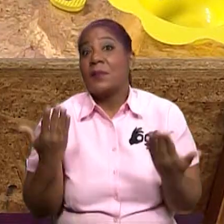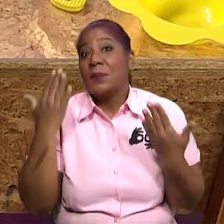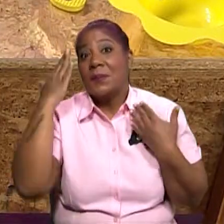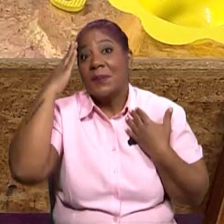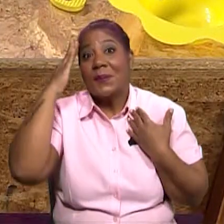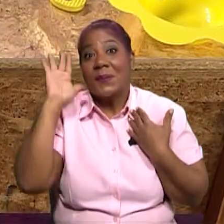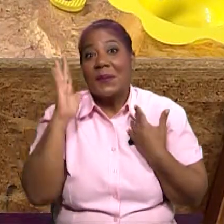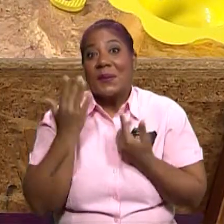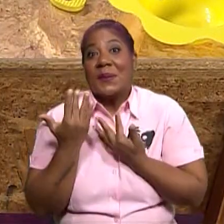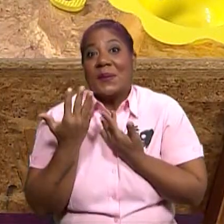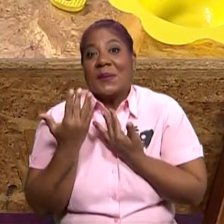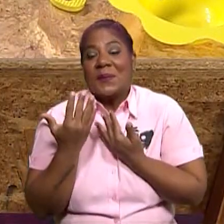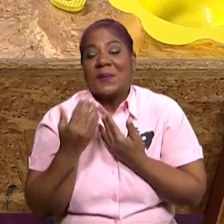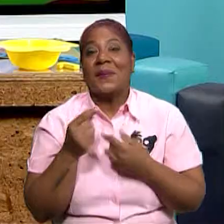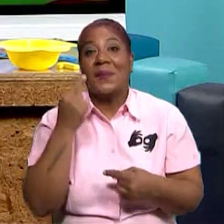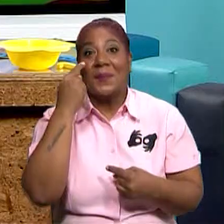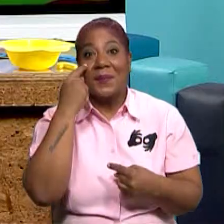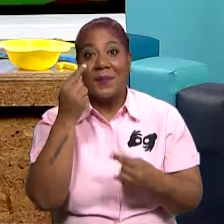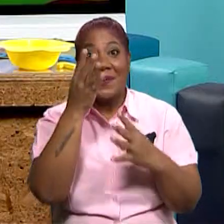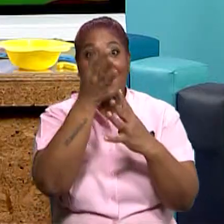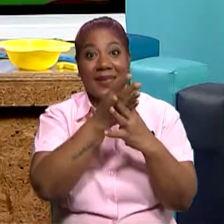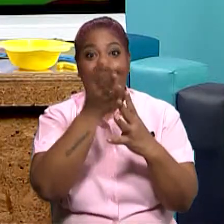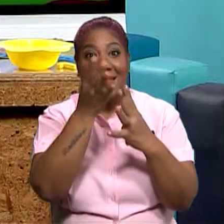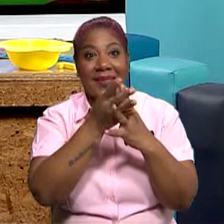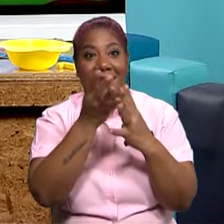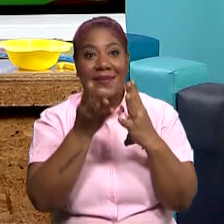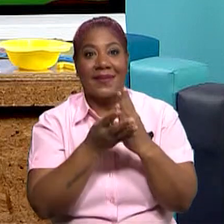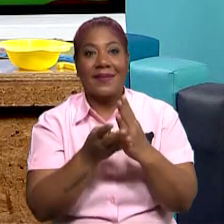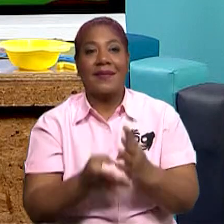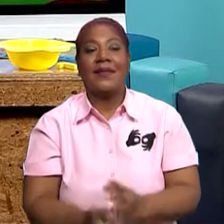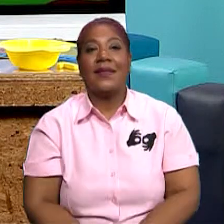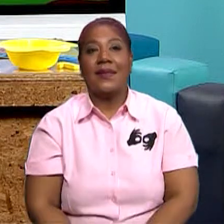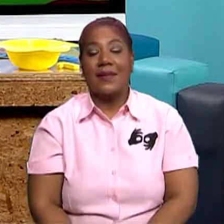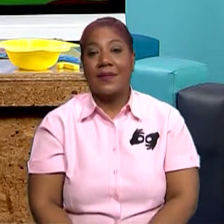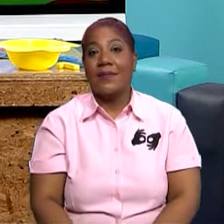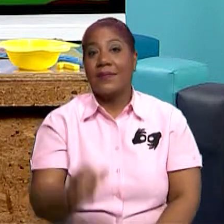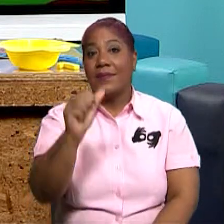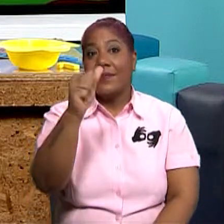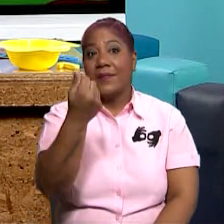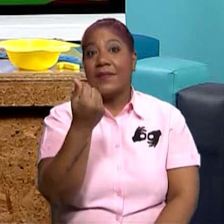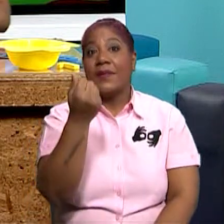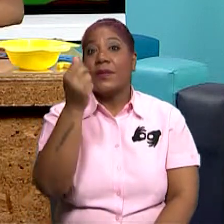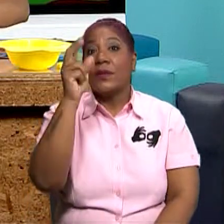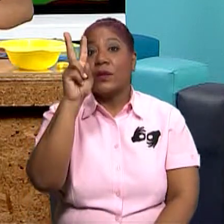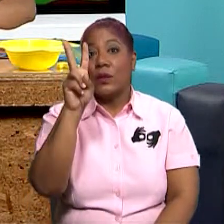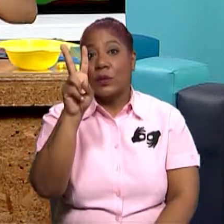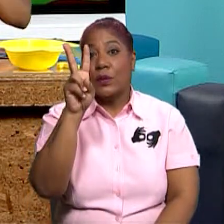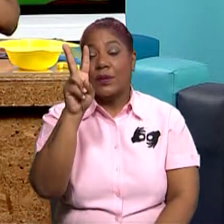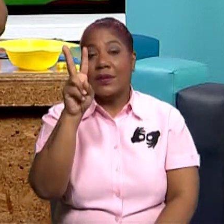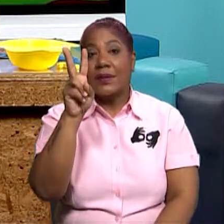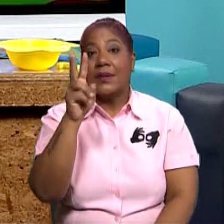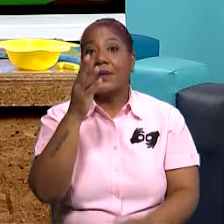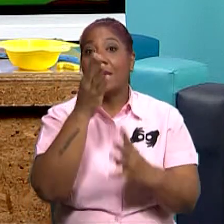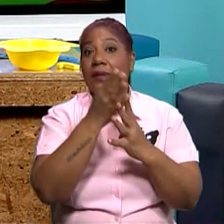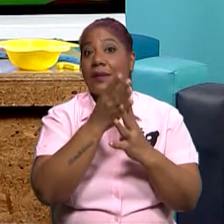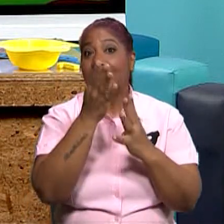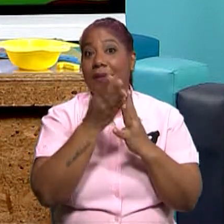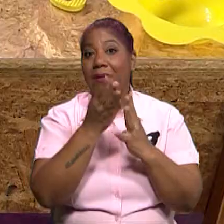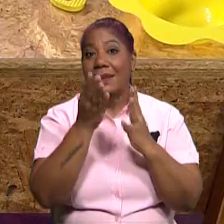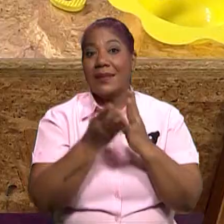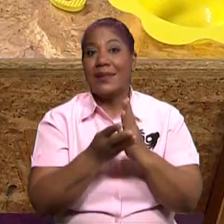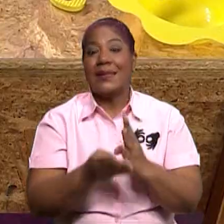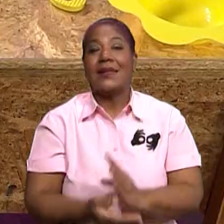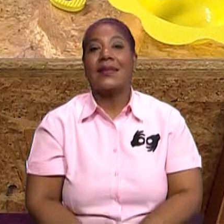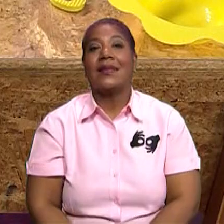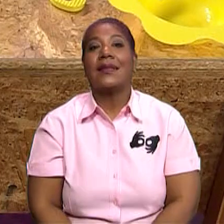es. Ahora, chicos, recuerden, ahora sí vamos a trabajar. 12 entre 3, ¿qué hago? Separo mis 12, ¿verdad?